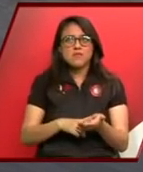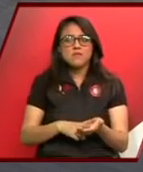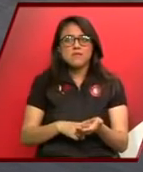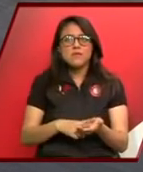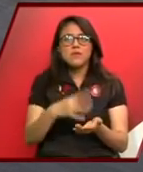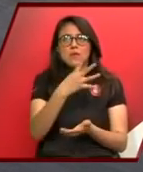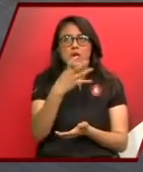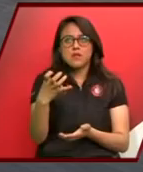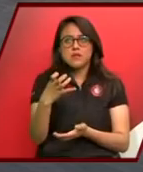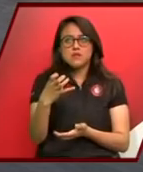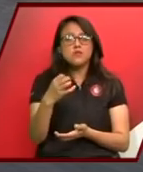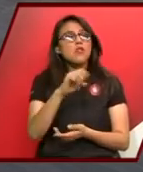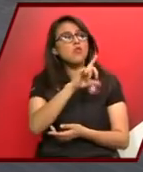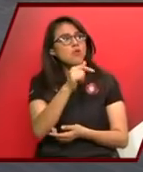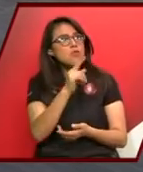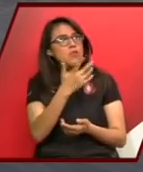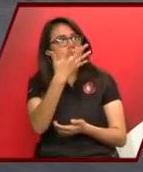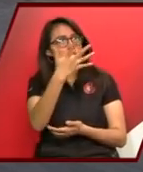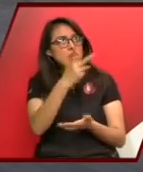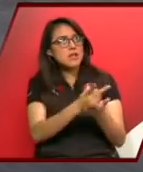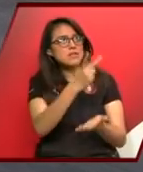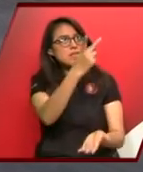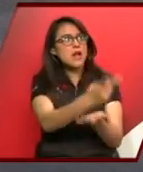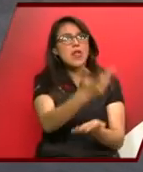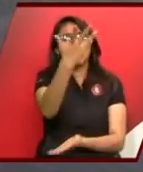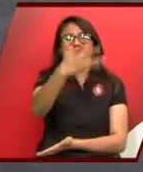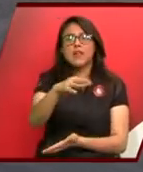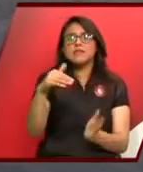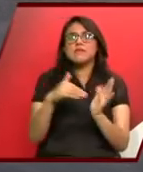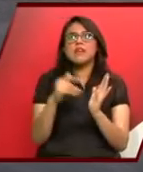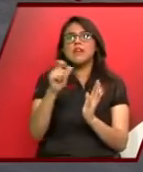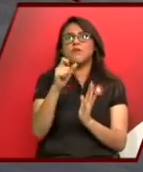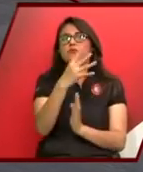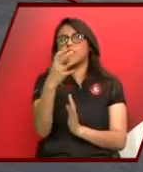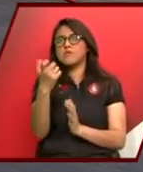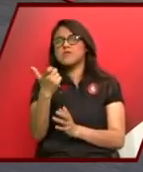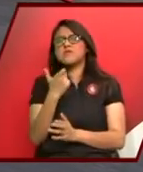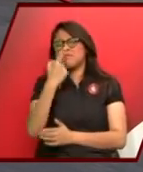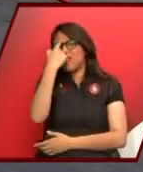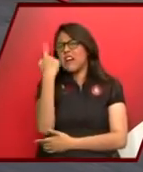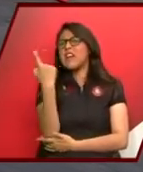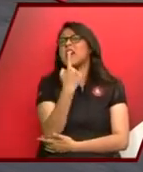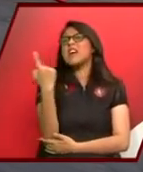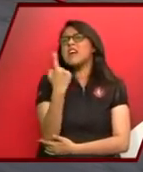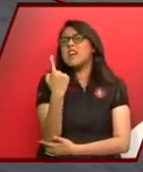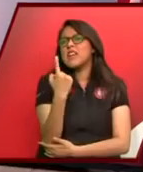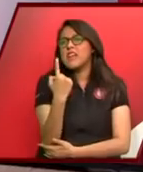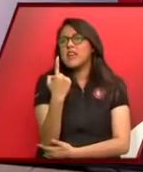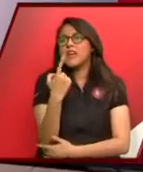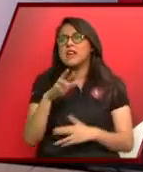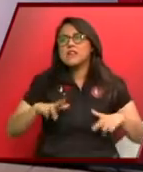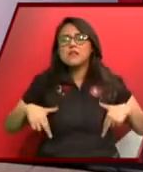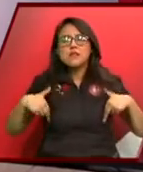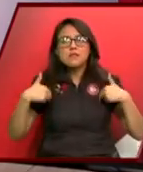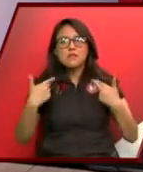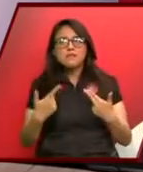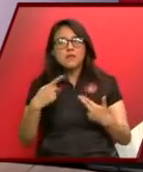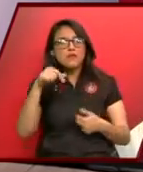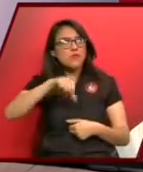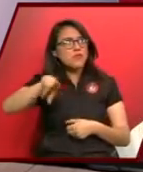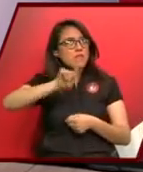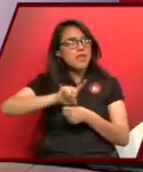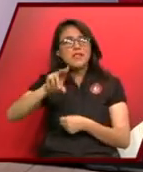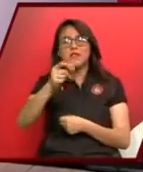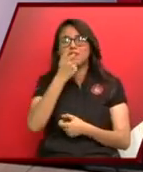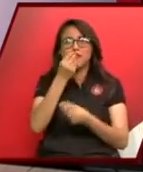Sí. Ok, te vamos a prestar los 10 mil, ¿eh? Sí. ¿Y esos 400 como para qué serían, señor? Gastos de representación. Pero hoy ya no voy a comer. Vete para